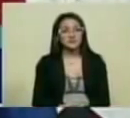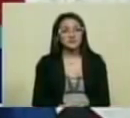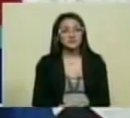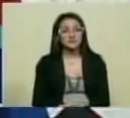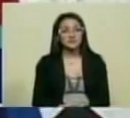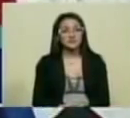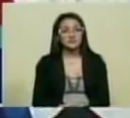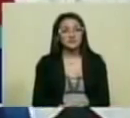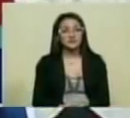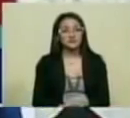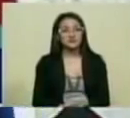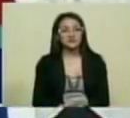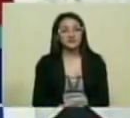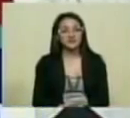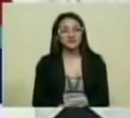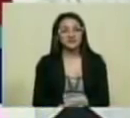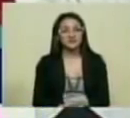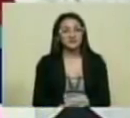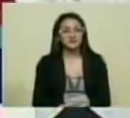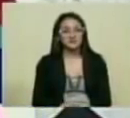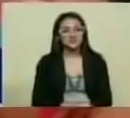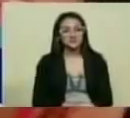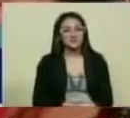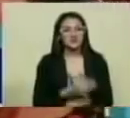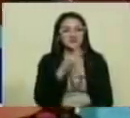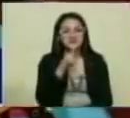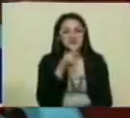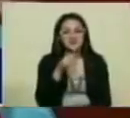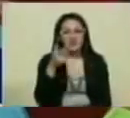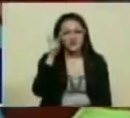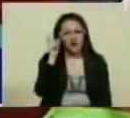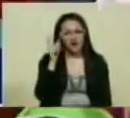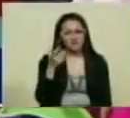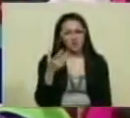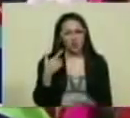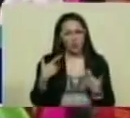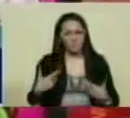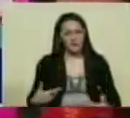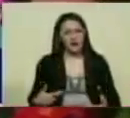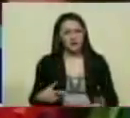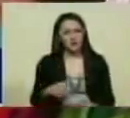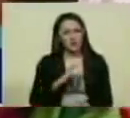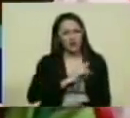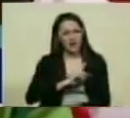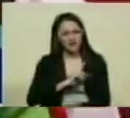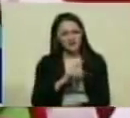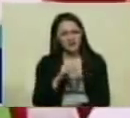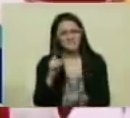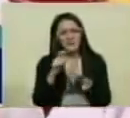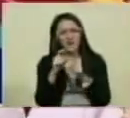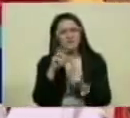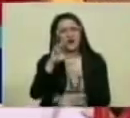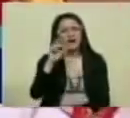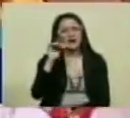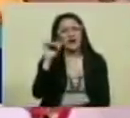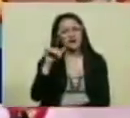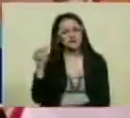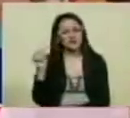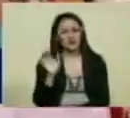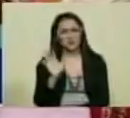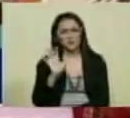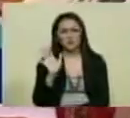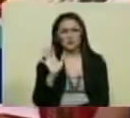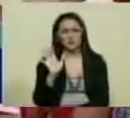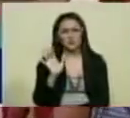carnero, un chivo, qué sé yo, una vaca, pero los seres humanos no, por favor, no, no, no. Eso no me pasa por la mente nunca,